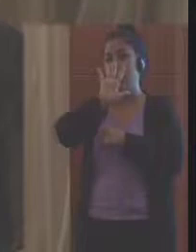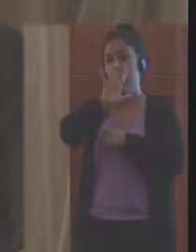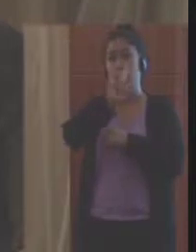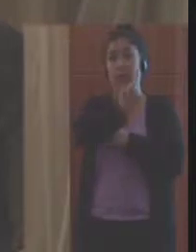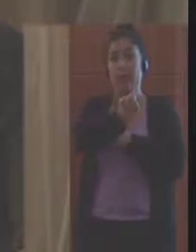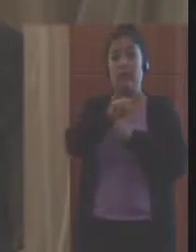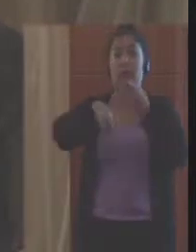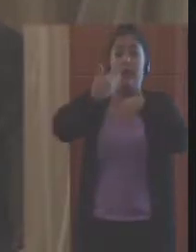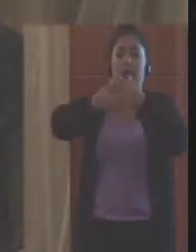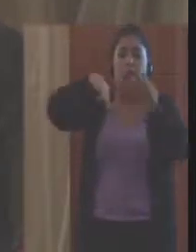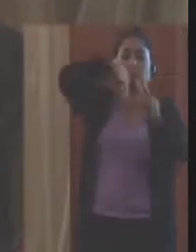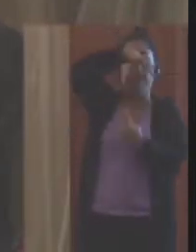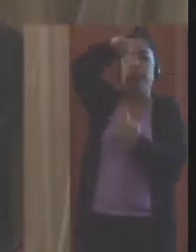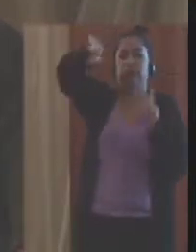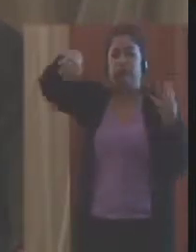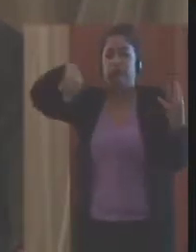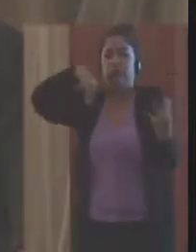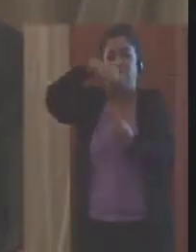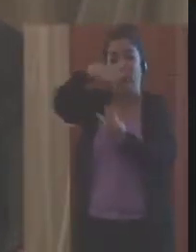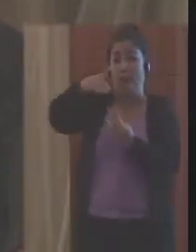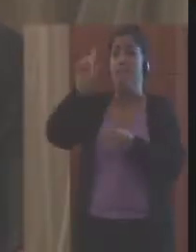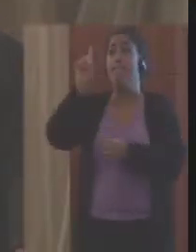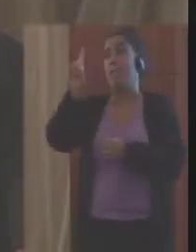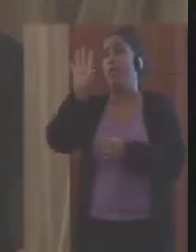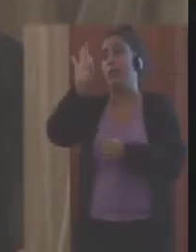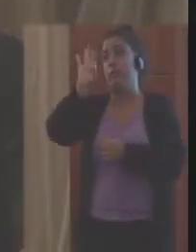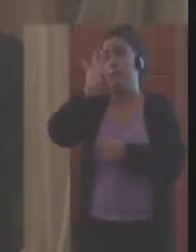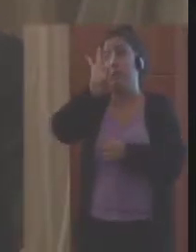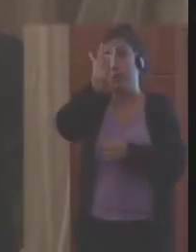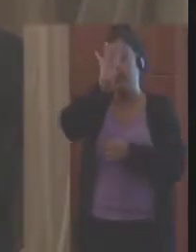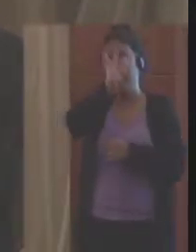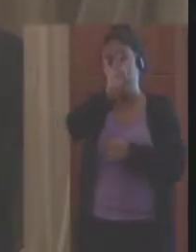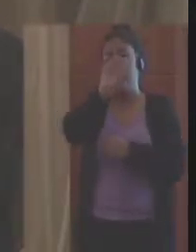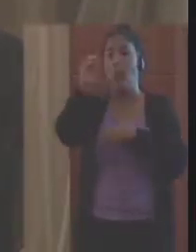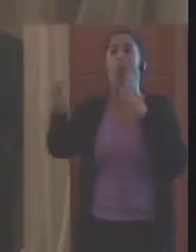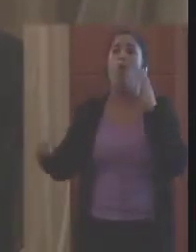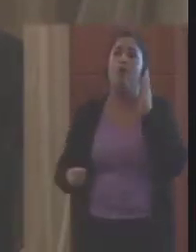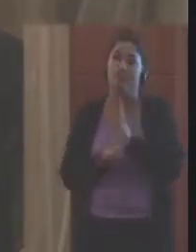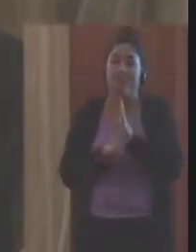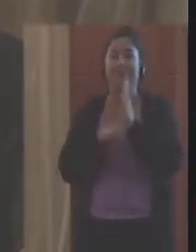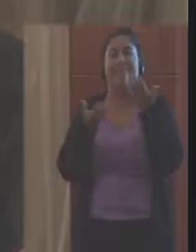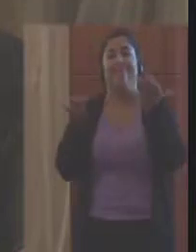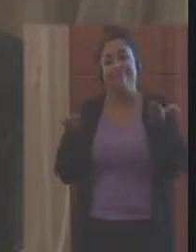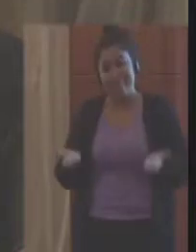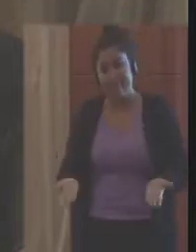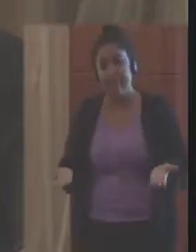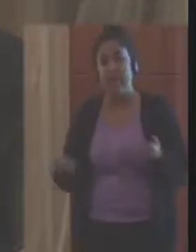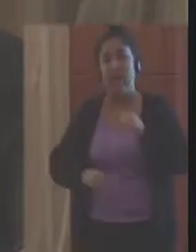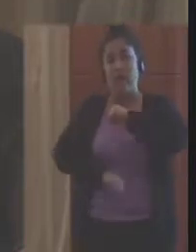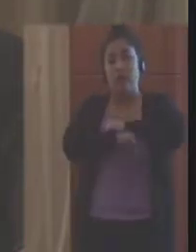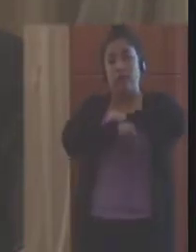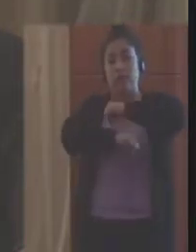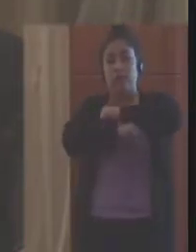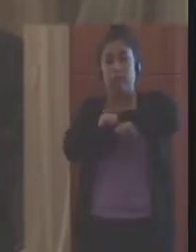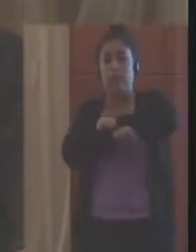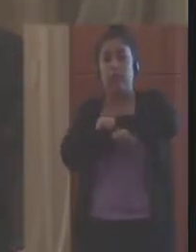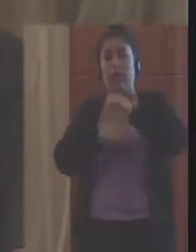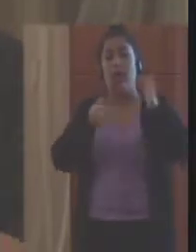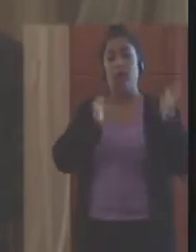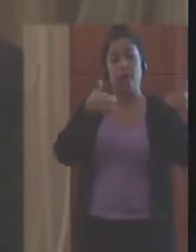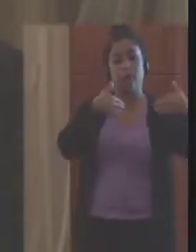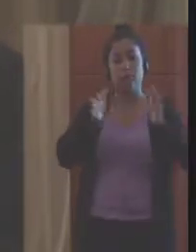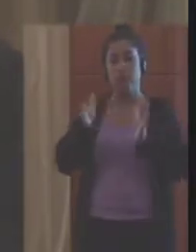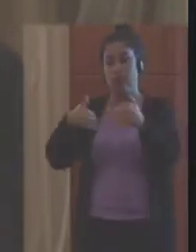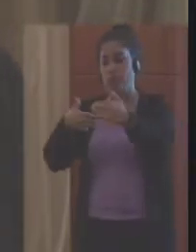otro gran 1988. huracán en And most of the substantial 1988 dwelling houses y in la Kingston, mayoría de las the entire habitaciones roofs subestándar went. de